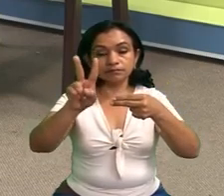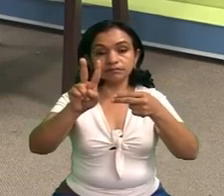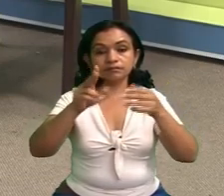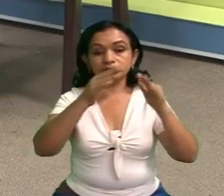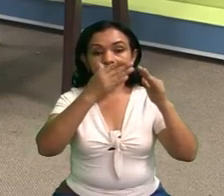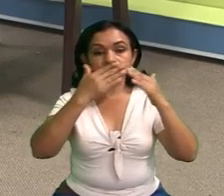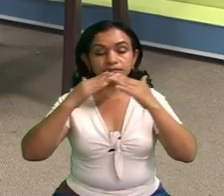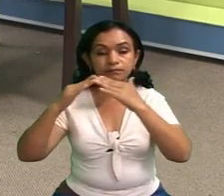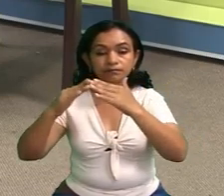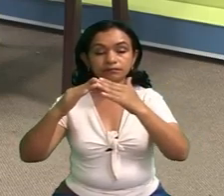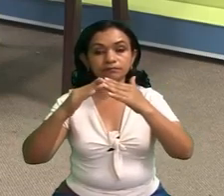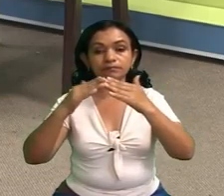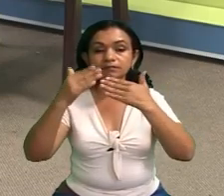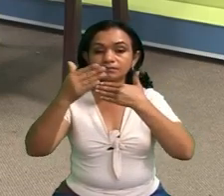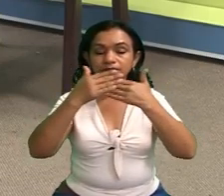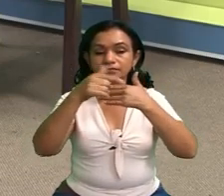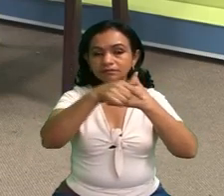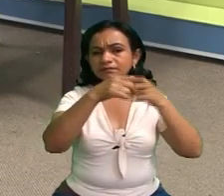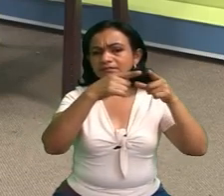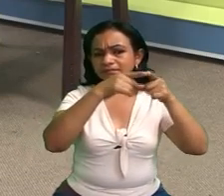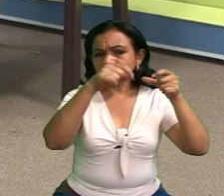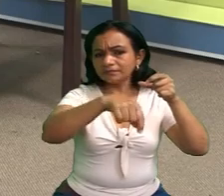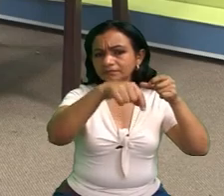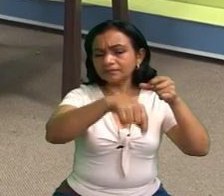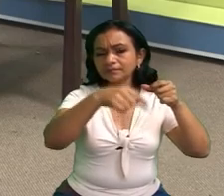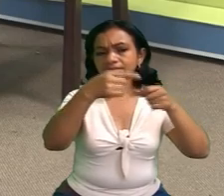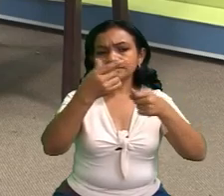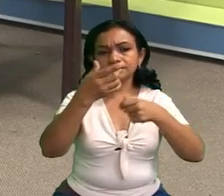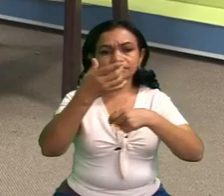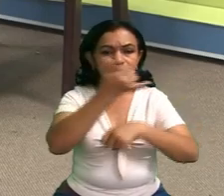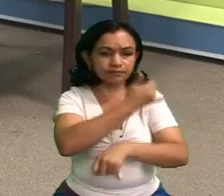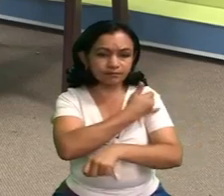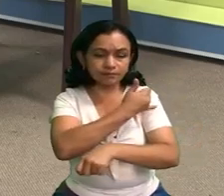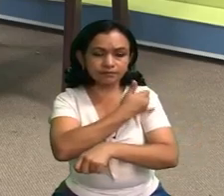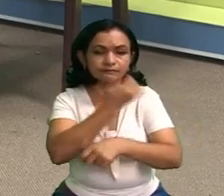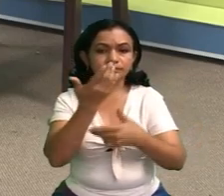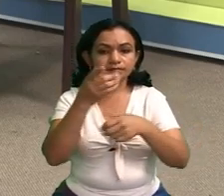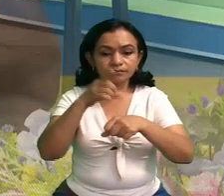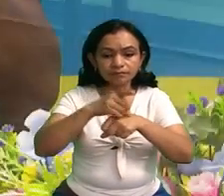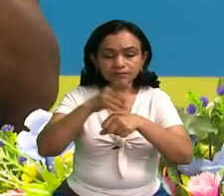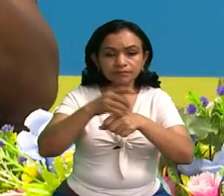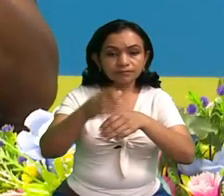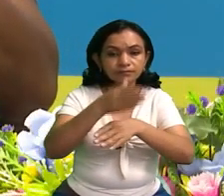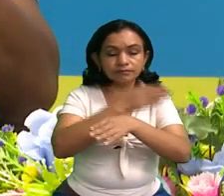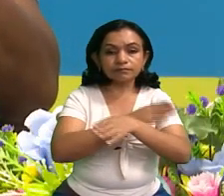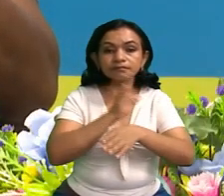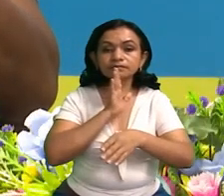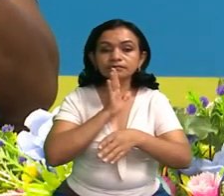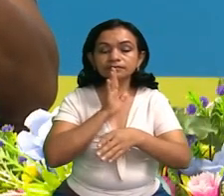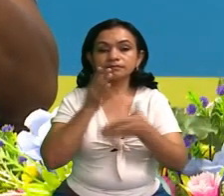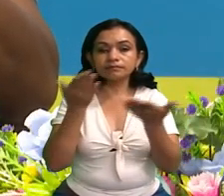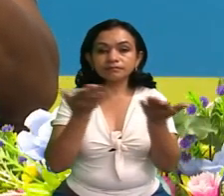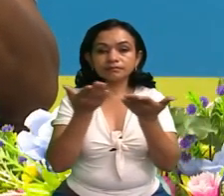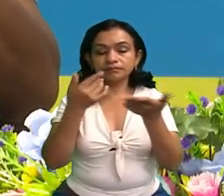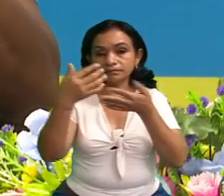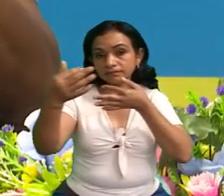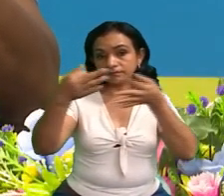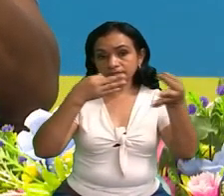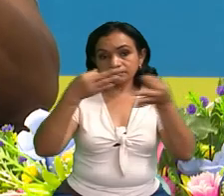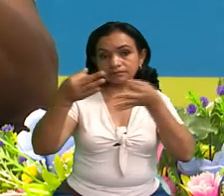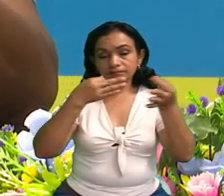Lescano. Doctora, estábamos hablando de las estrías, antes de irnos a la pausa. Usted me decía que